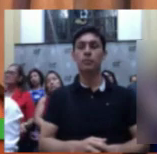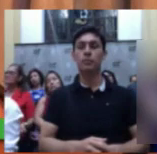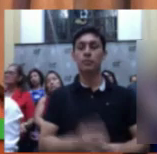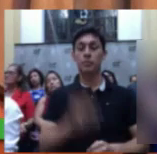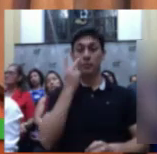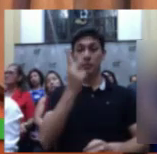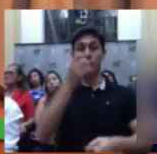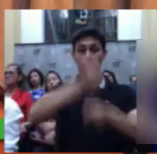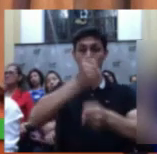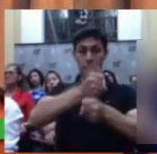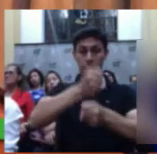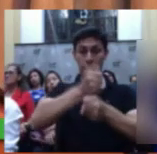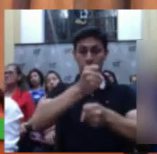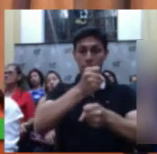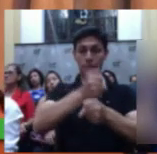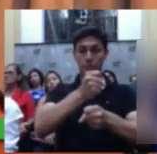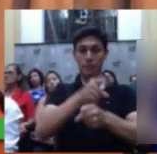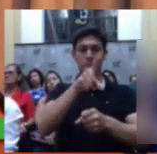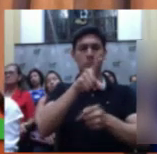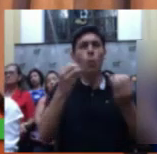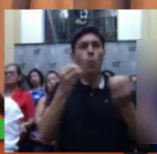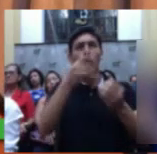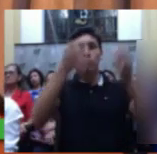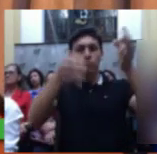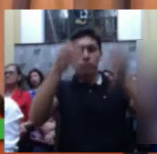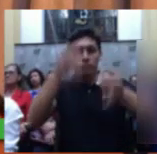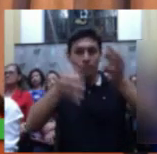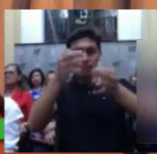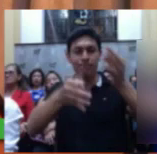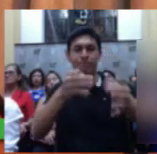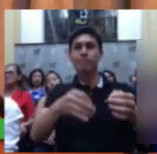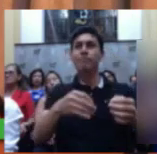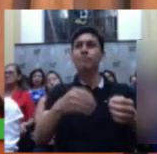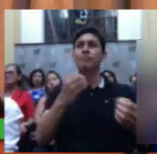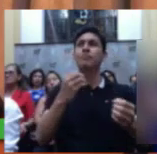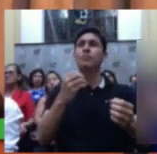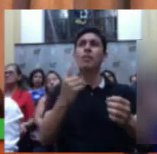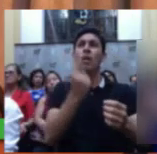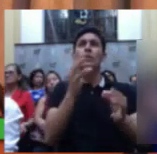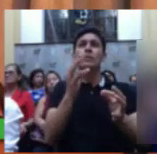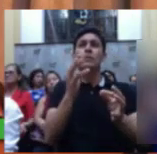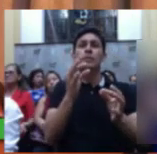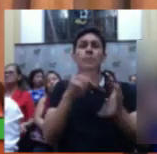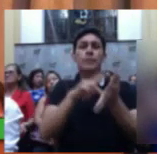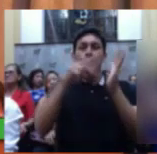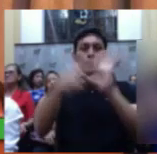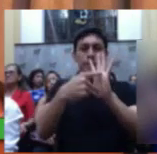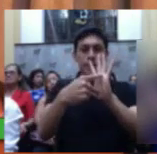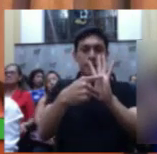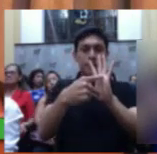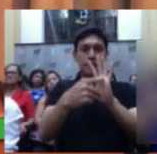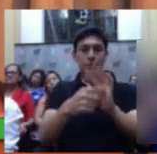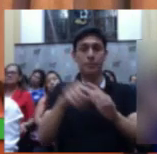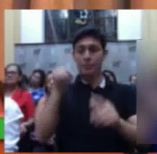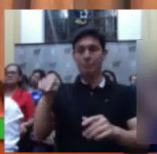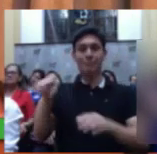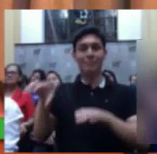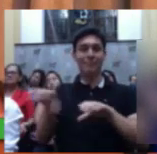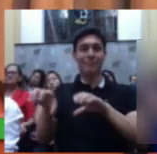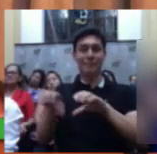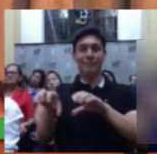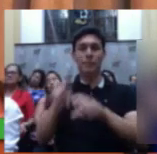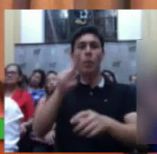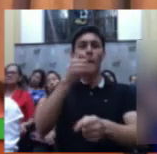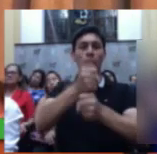Viéndolo trabajar, la expresión hacer justicia cobra un especial significado, porque eso es lo que él hace,